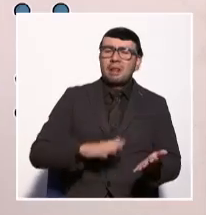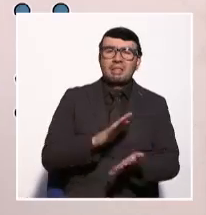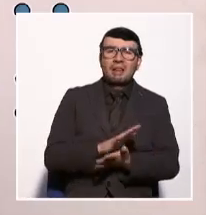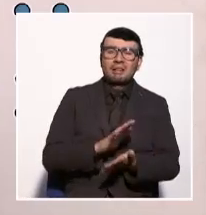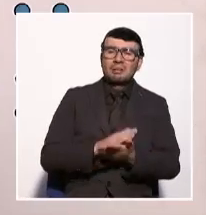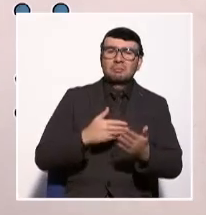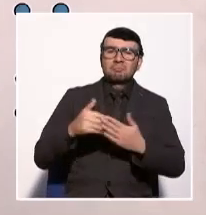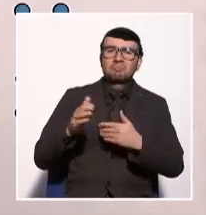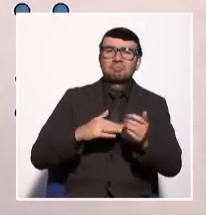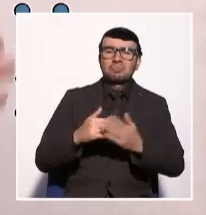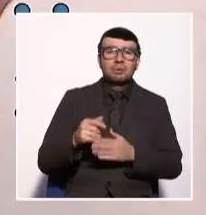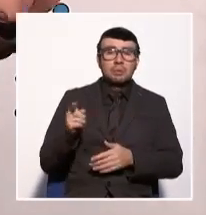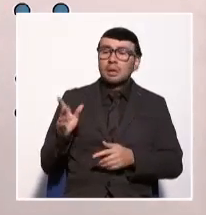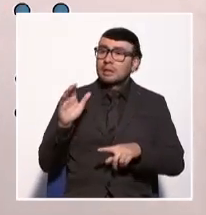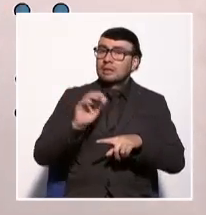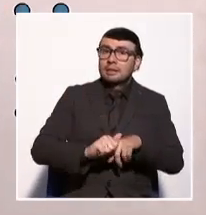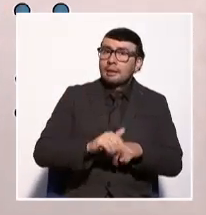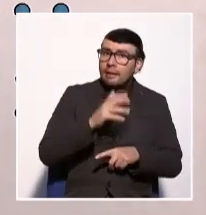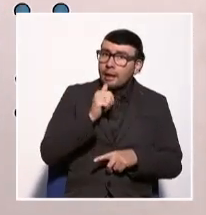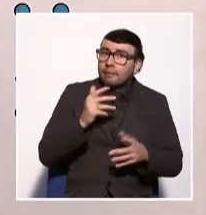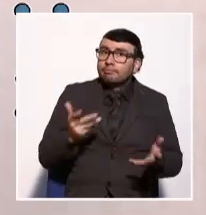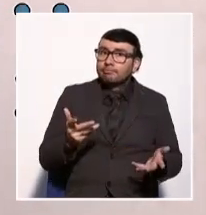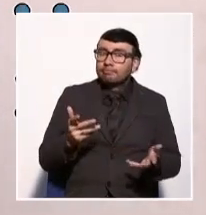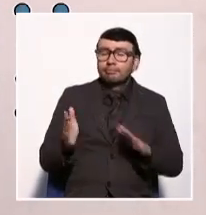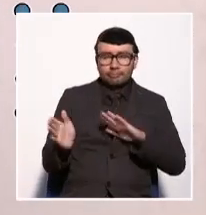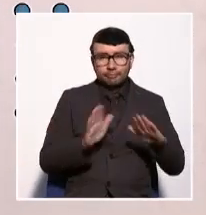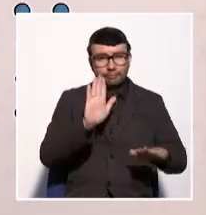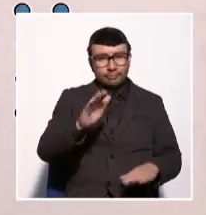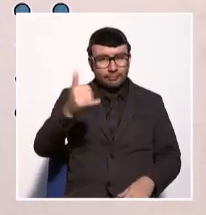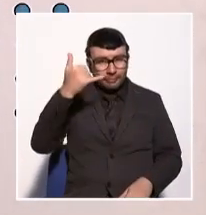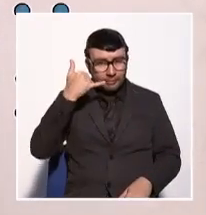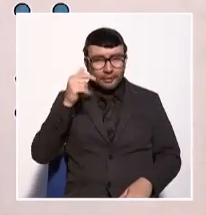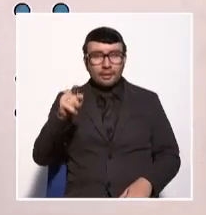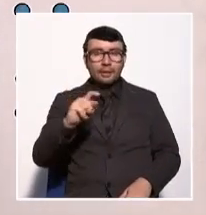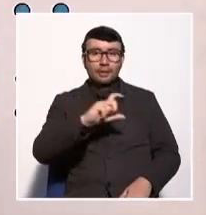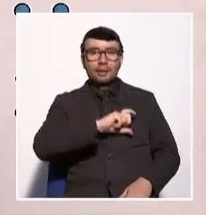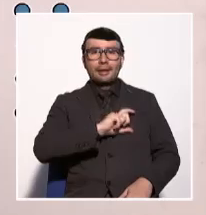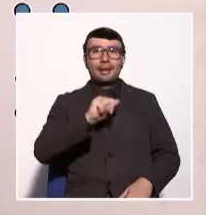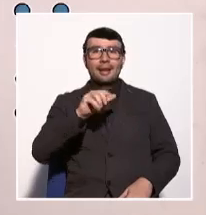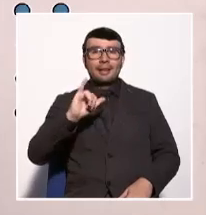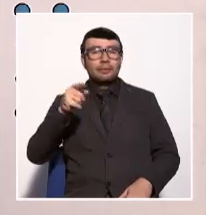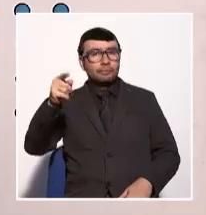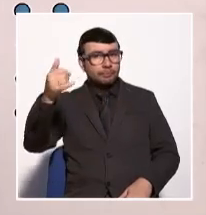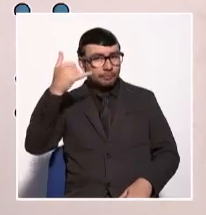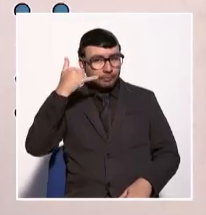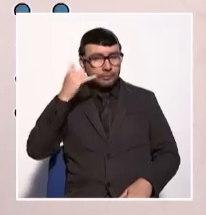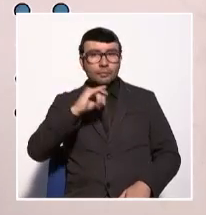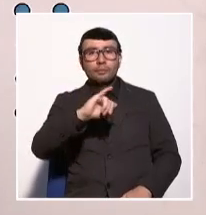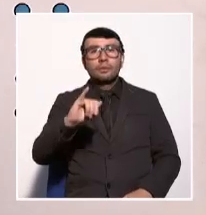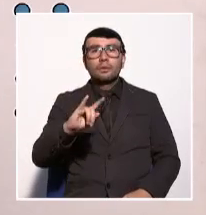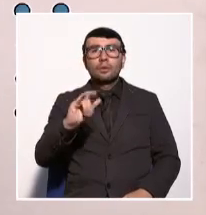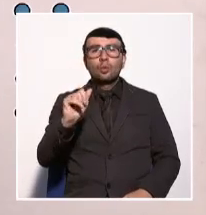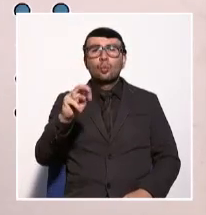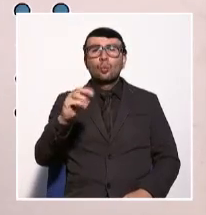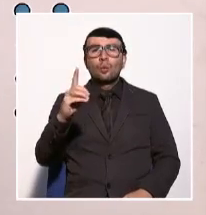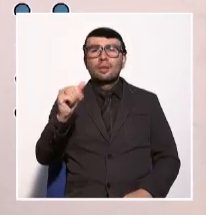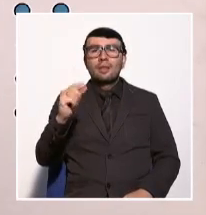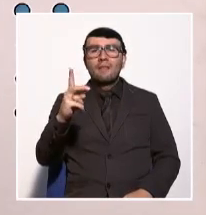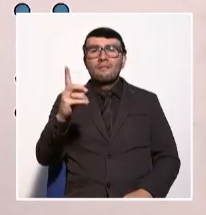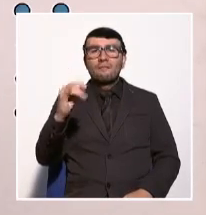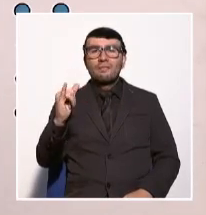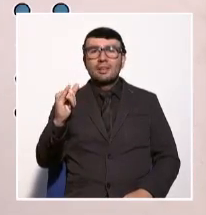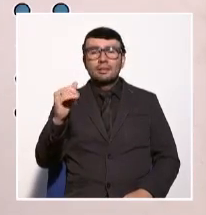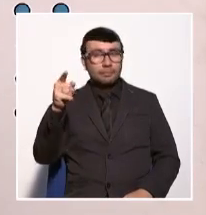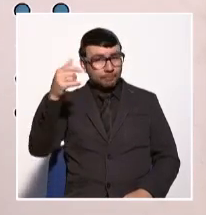morir la gente porque no le dan una cita comentamos eso después porque voy a cali juan david bienvenido en cali adelante cuando